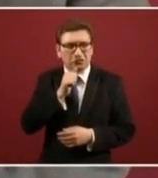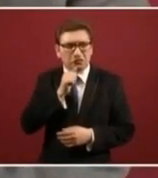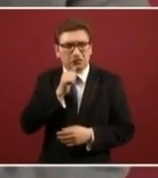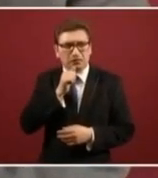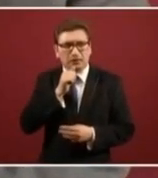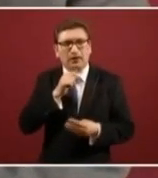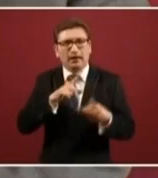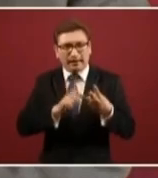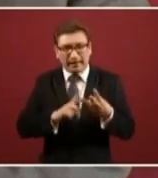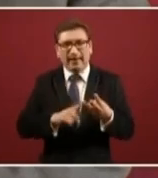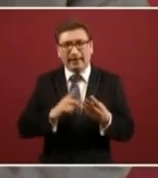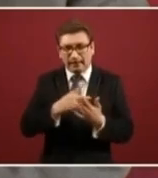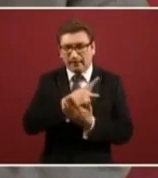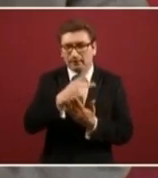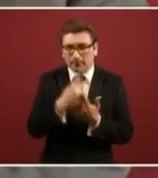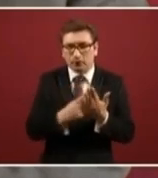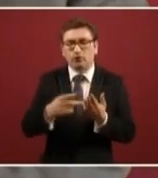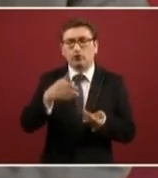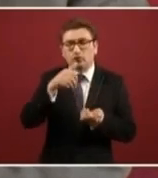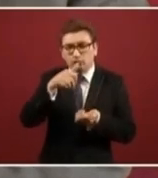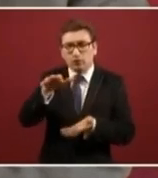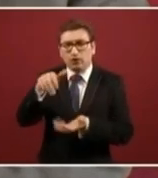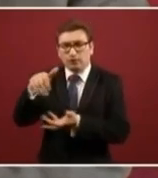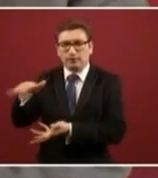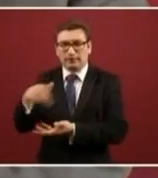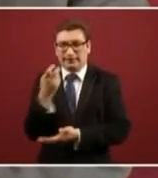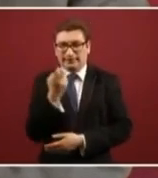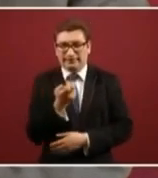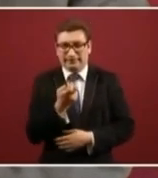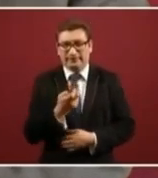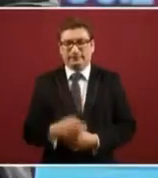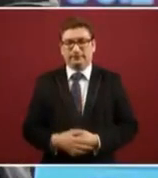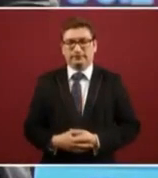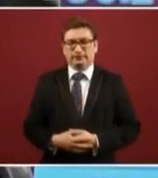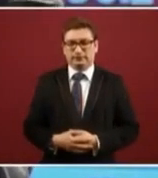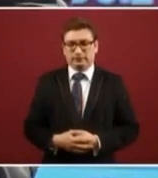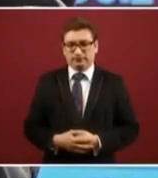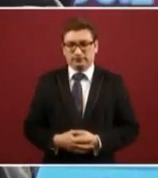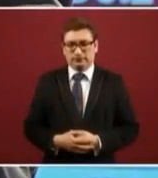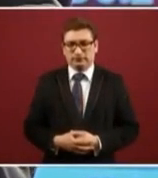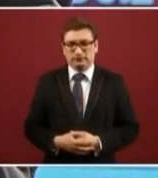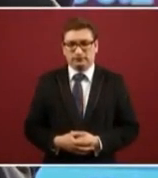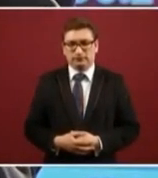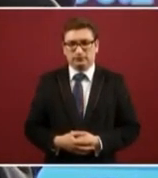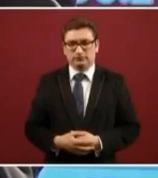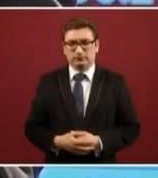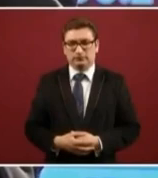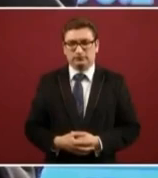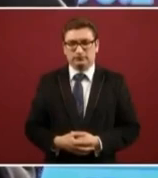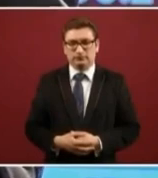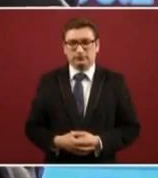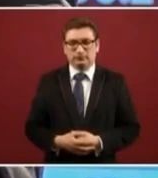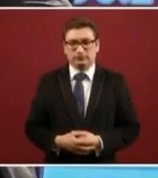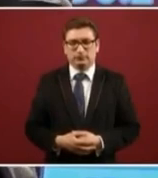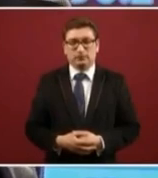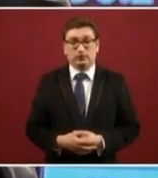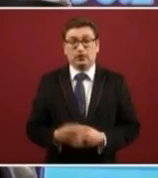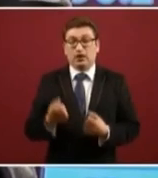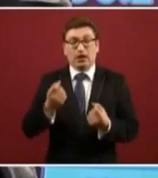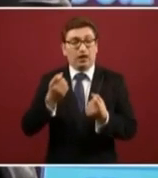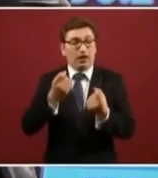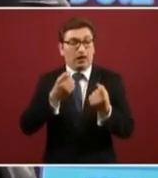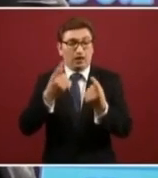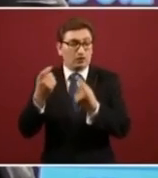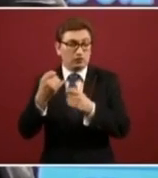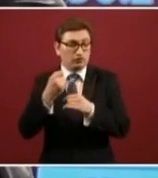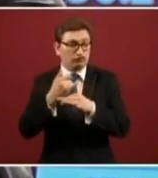de que ya les está llegando este apoyo. Entonces es, o no tenían